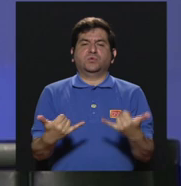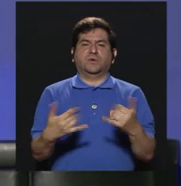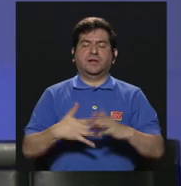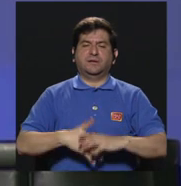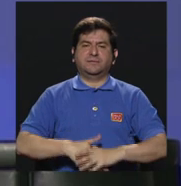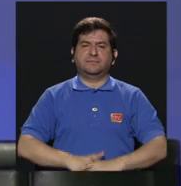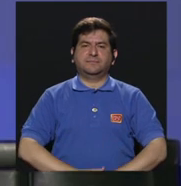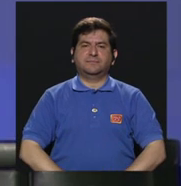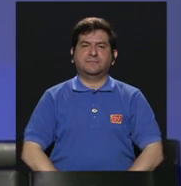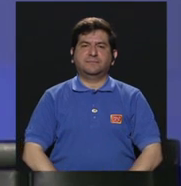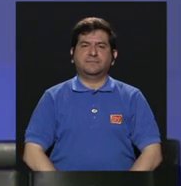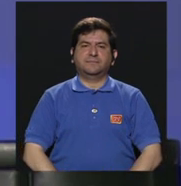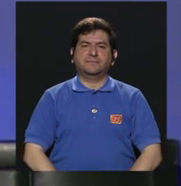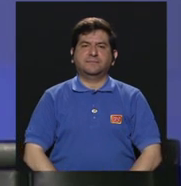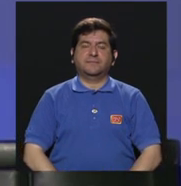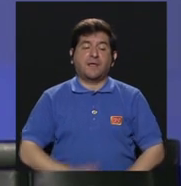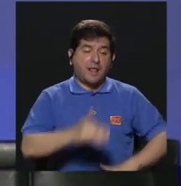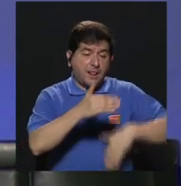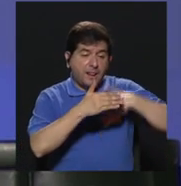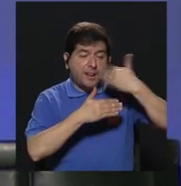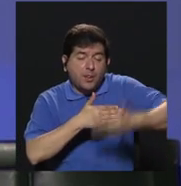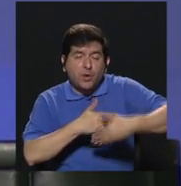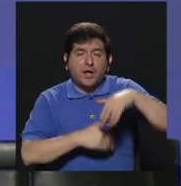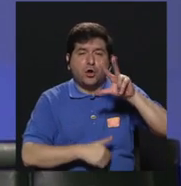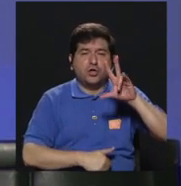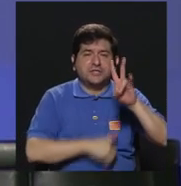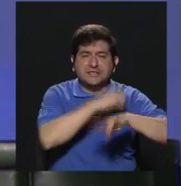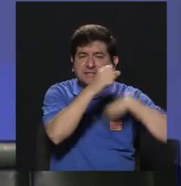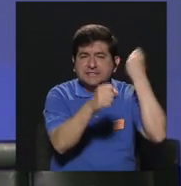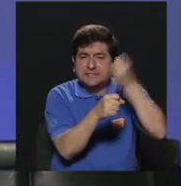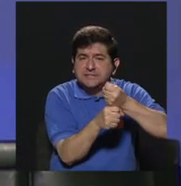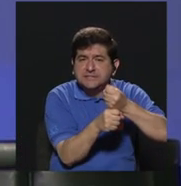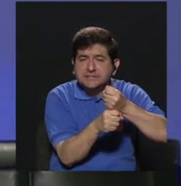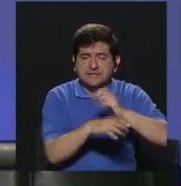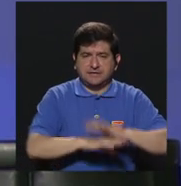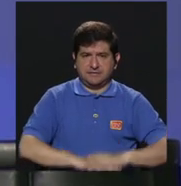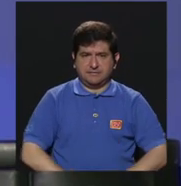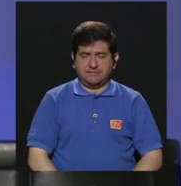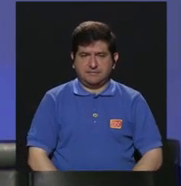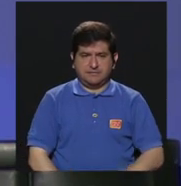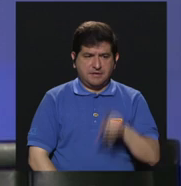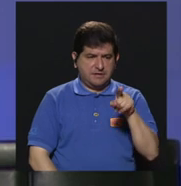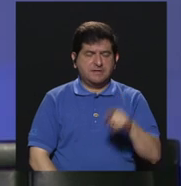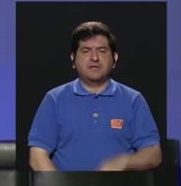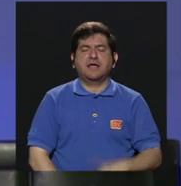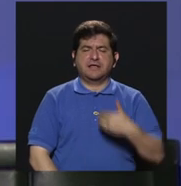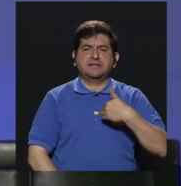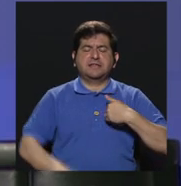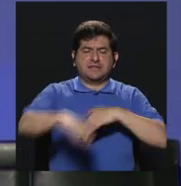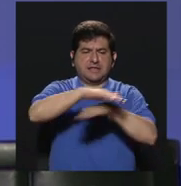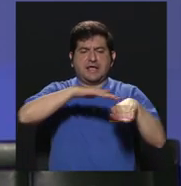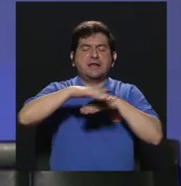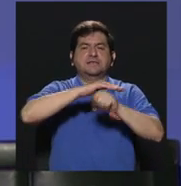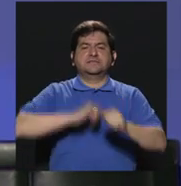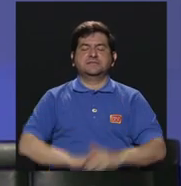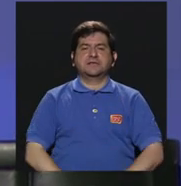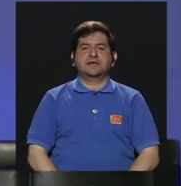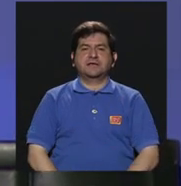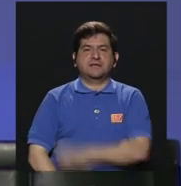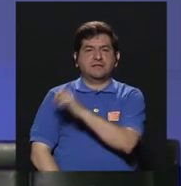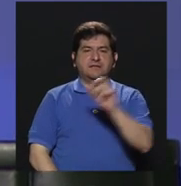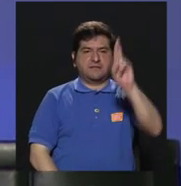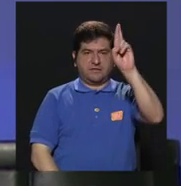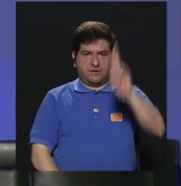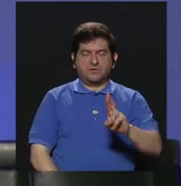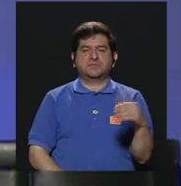actualidad. Después de 37 años de acoger la sede, Costa